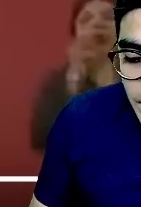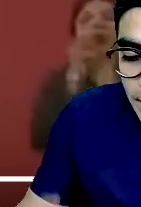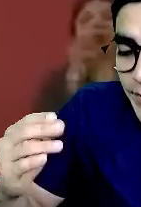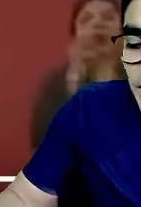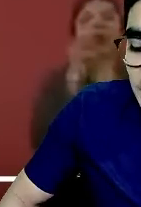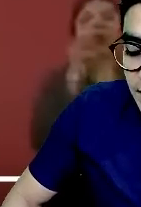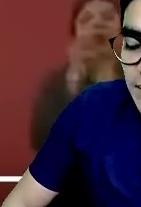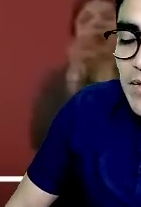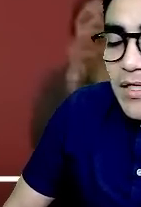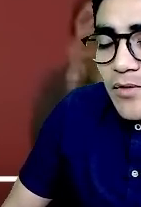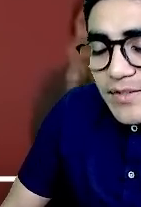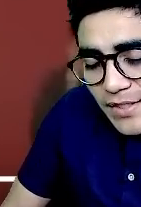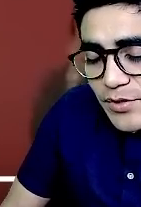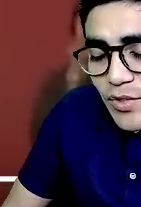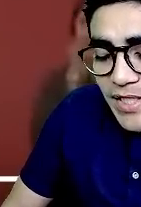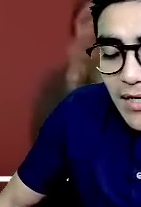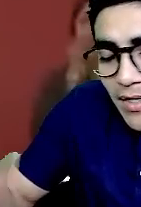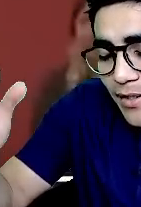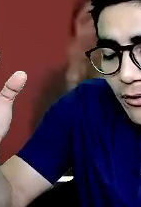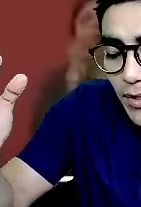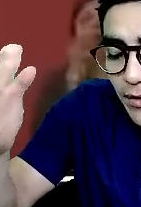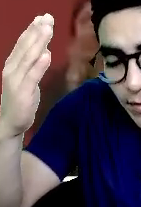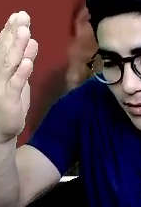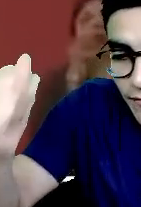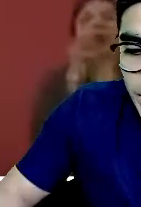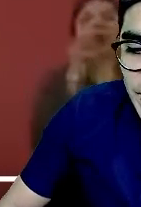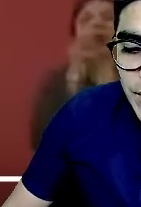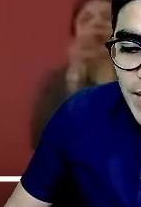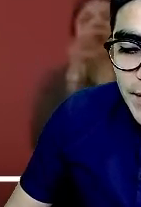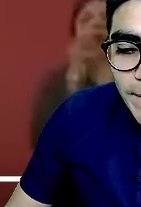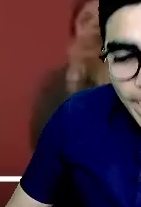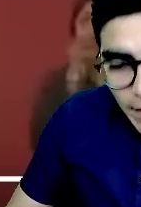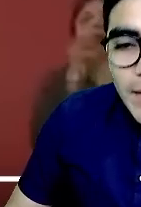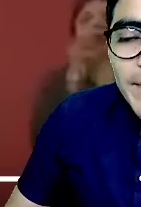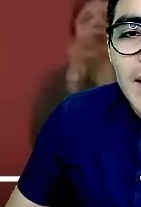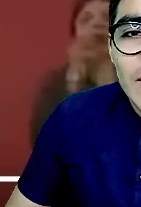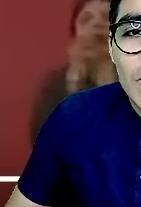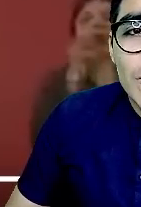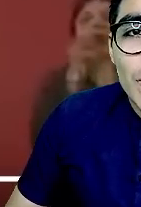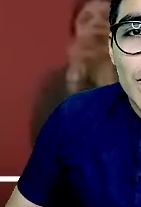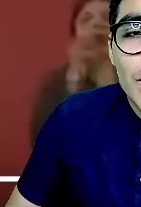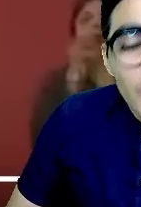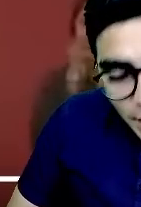Servido, Edwin Rodríguez, transmitiéndoles desde su canal. Recuerden, la información está ahí. Y